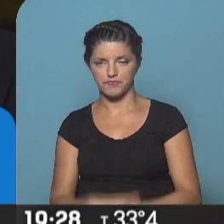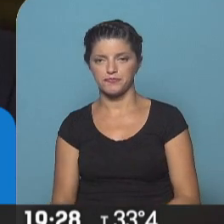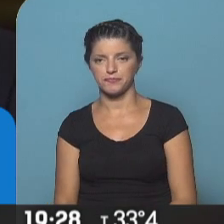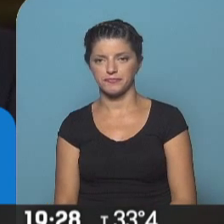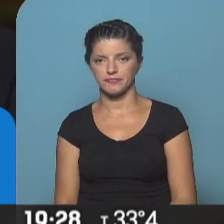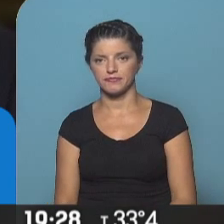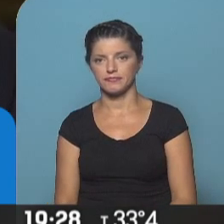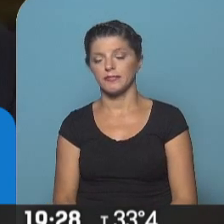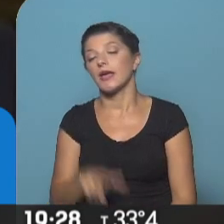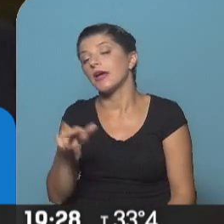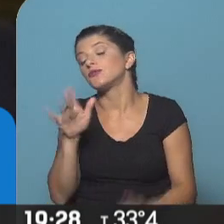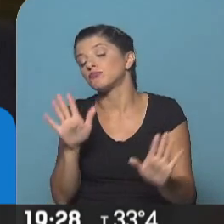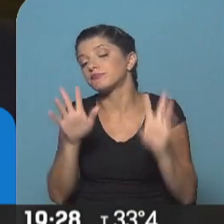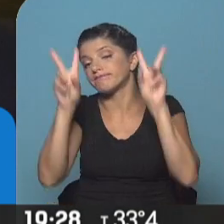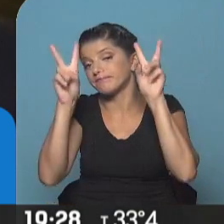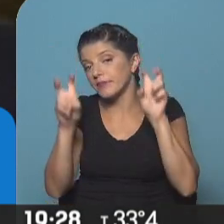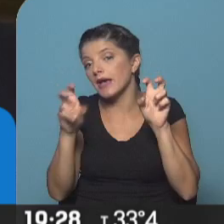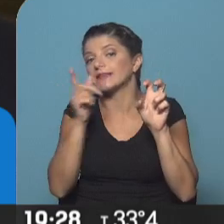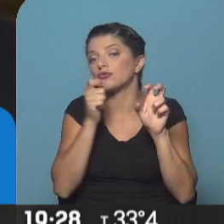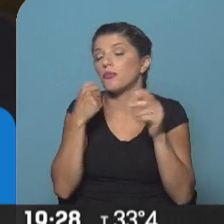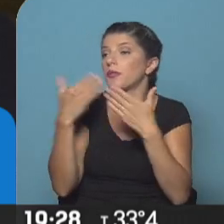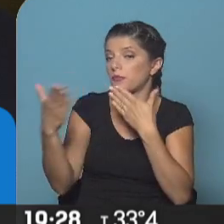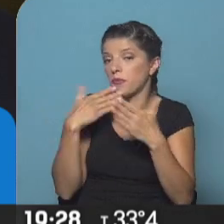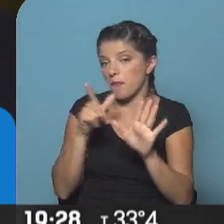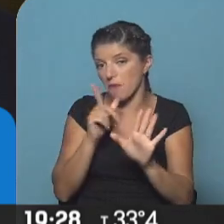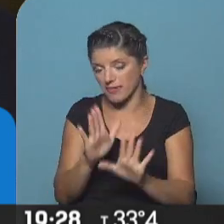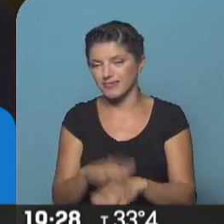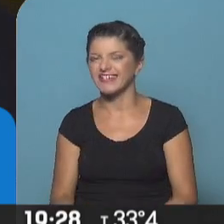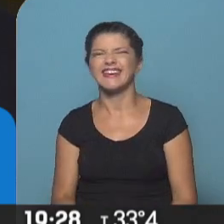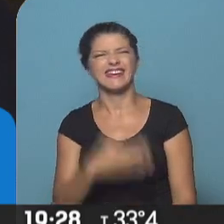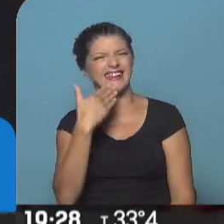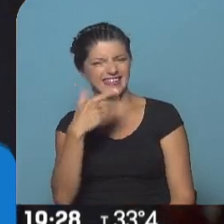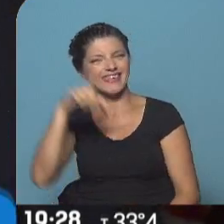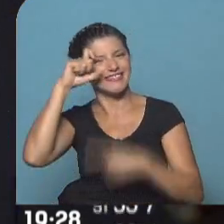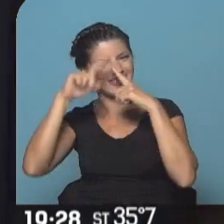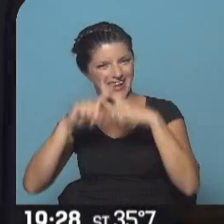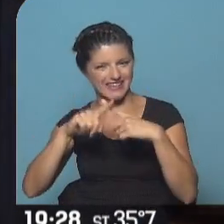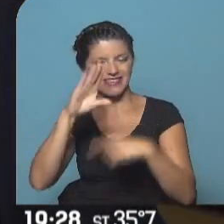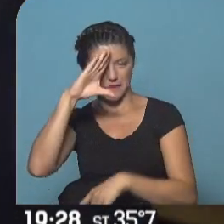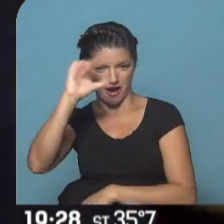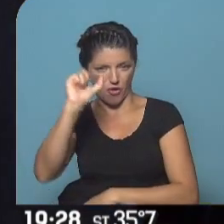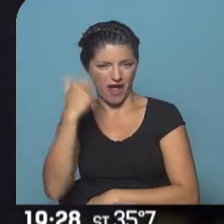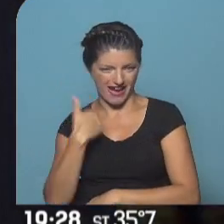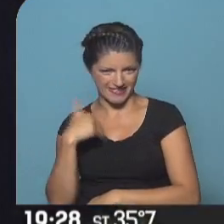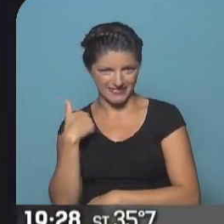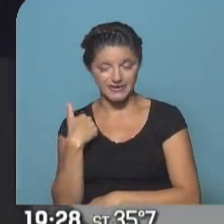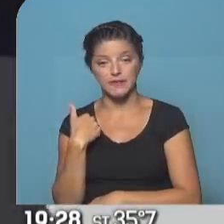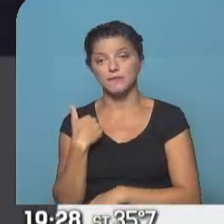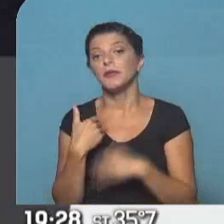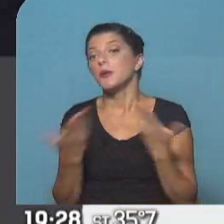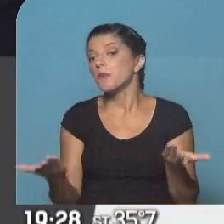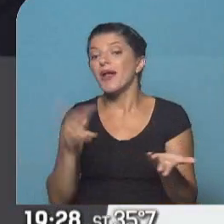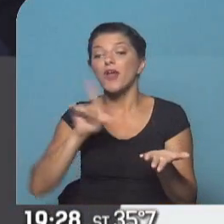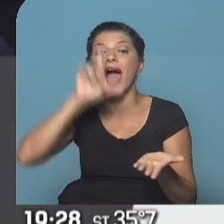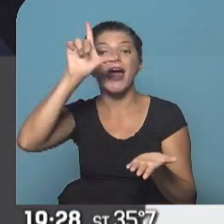me indicaría Francisco si pudiera hablar con él. Gracias, Eduardo Valdés, ex embajador argentino del Vaticano. Bueno, las vísperas, el lunes